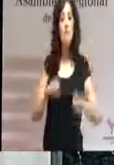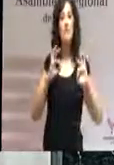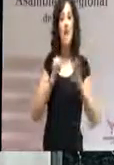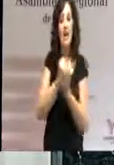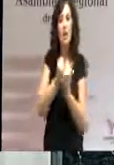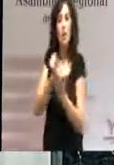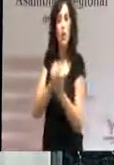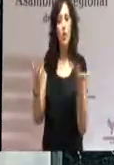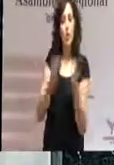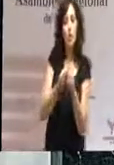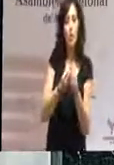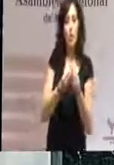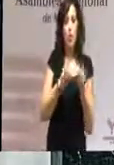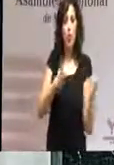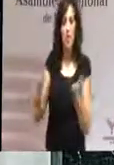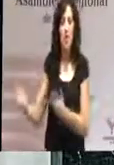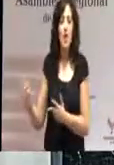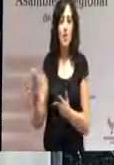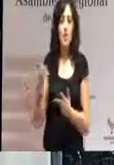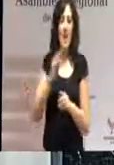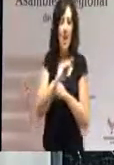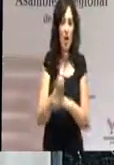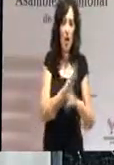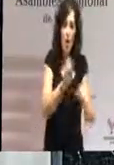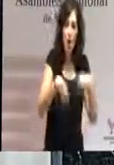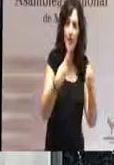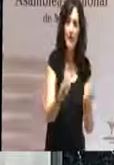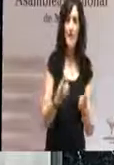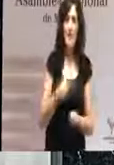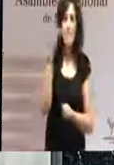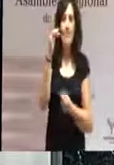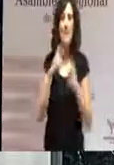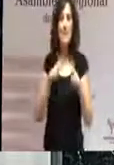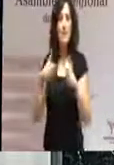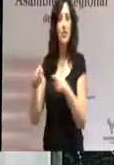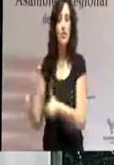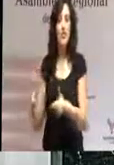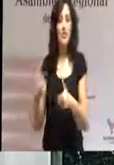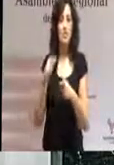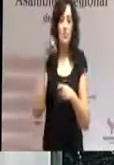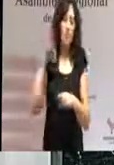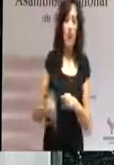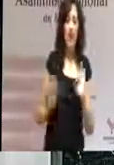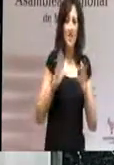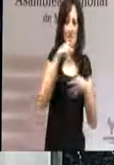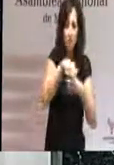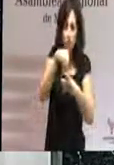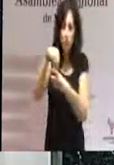los hoteleros, a los colectivos, a los ecologistas y a los sectores profesionales implicados.